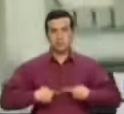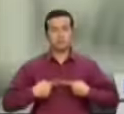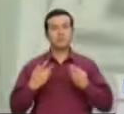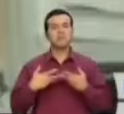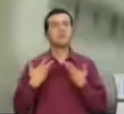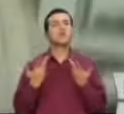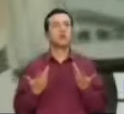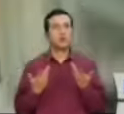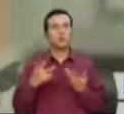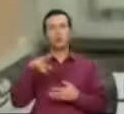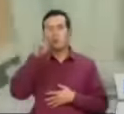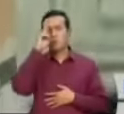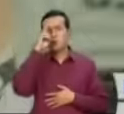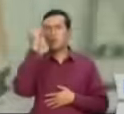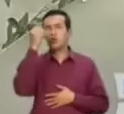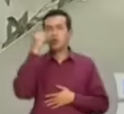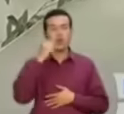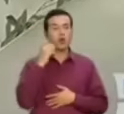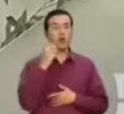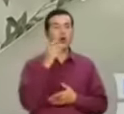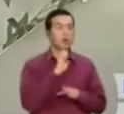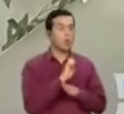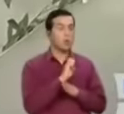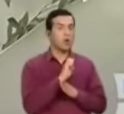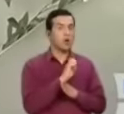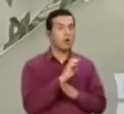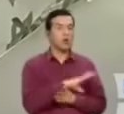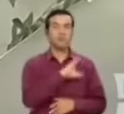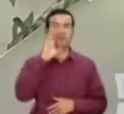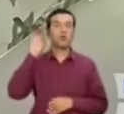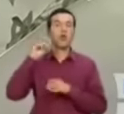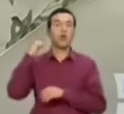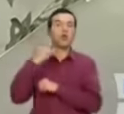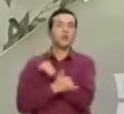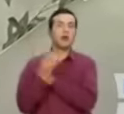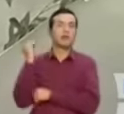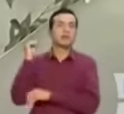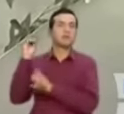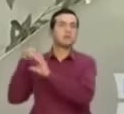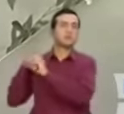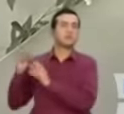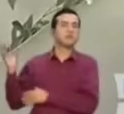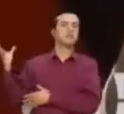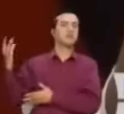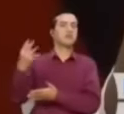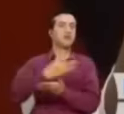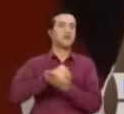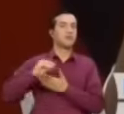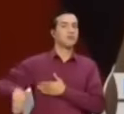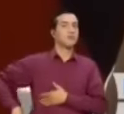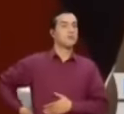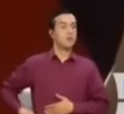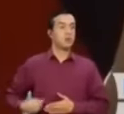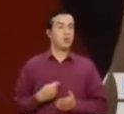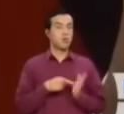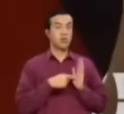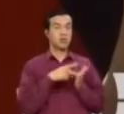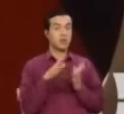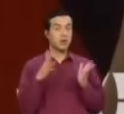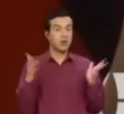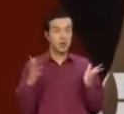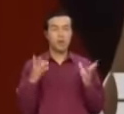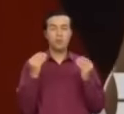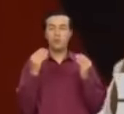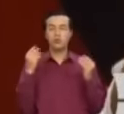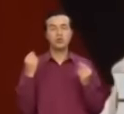buscó sacar deliberadamente dinero del país para evadir obligaciones tributarias. Eso significa, señores, que nos han sacado